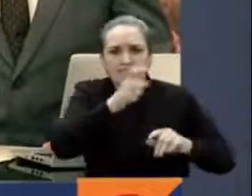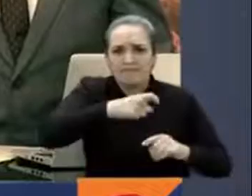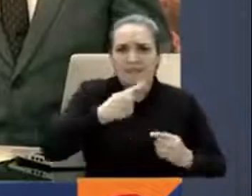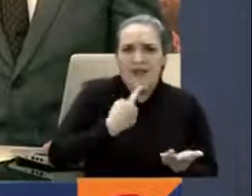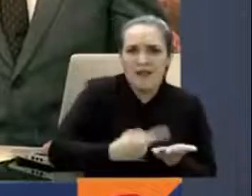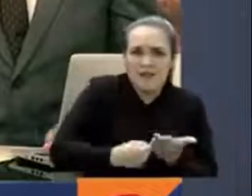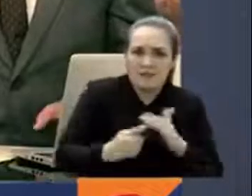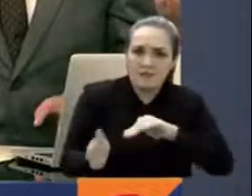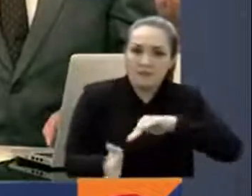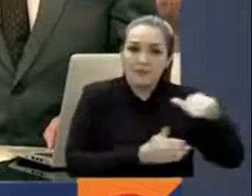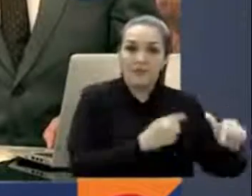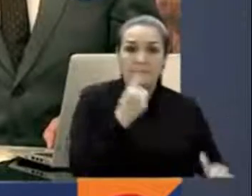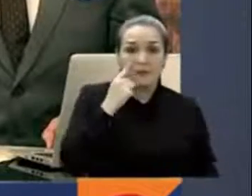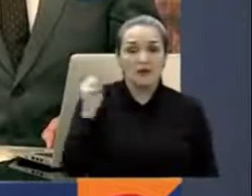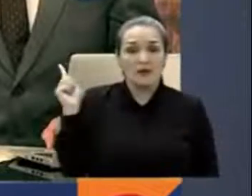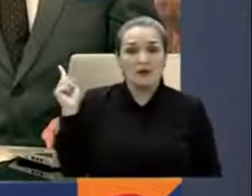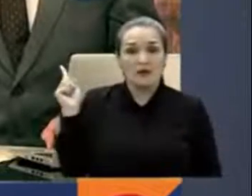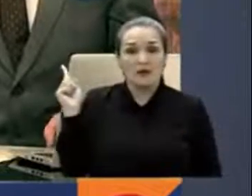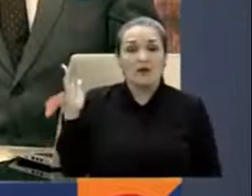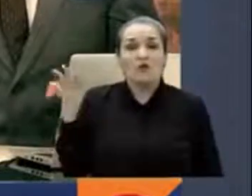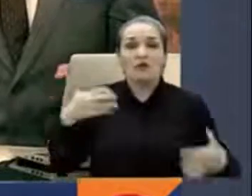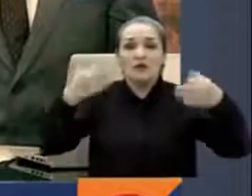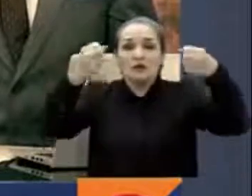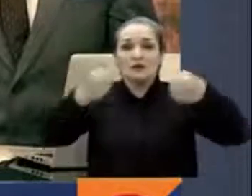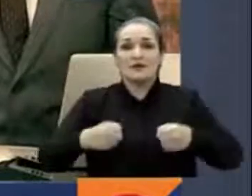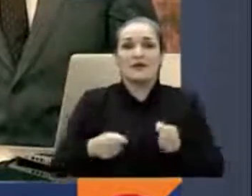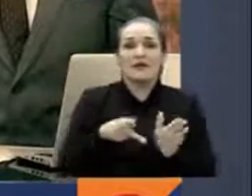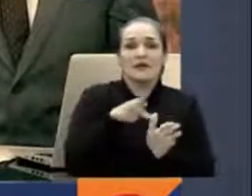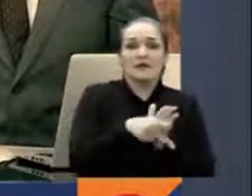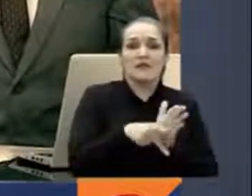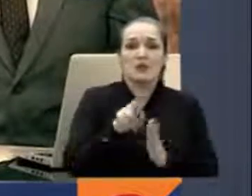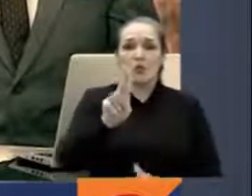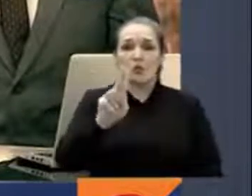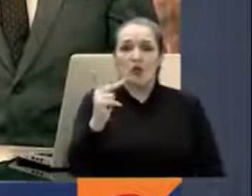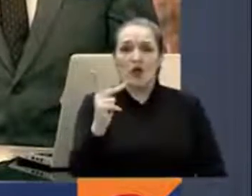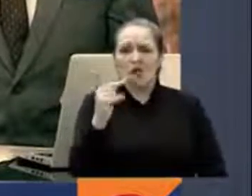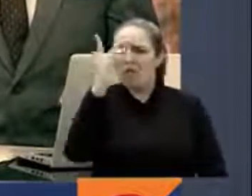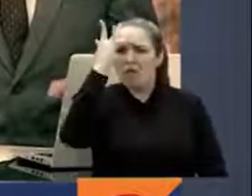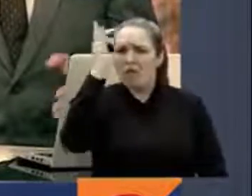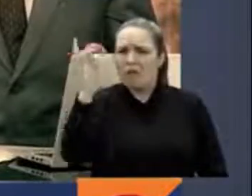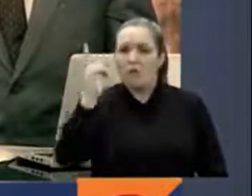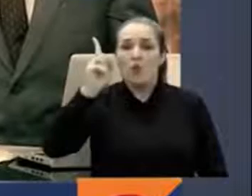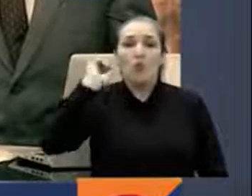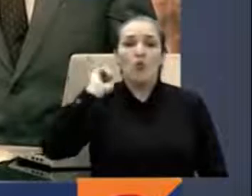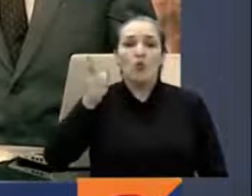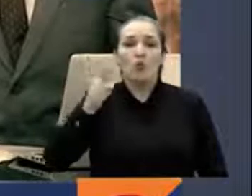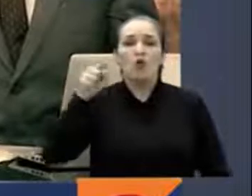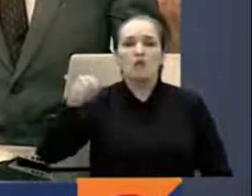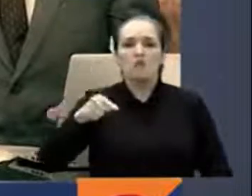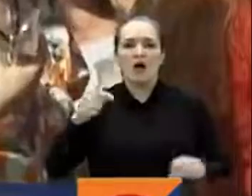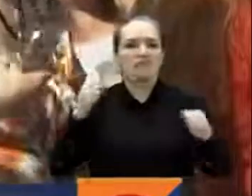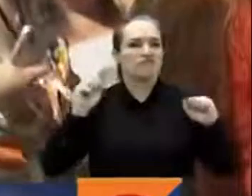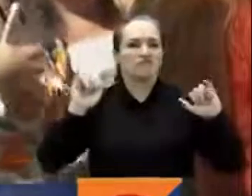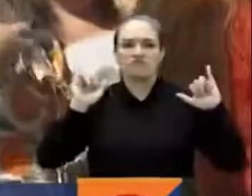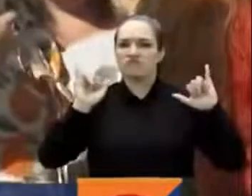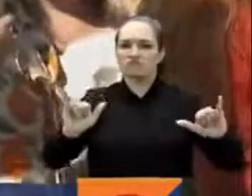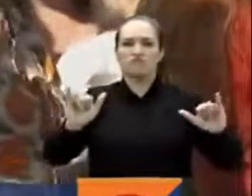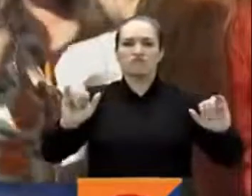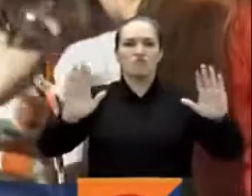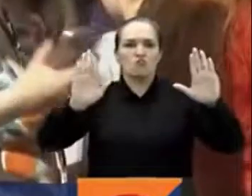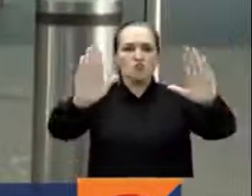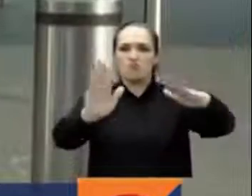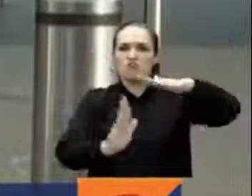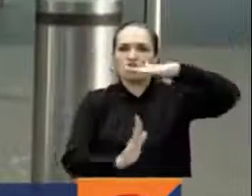estas imágenes porque así lucen las estaciones de trenes del Reino Unido como consecuencia de una de las huelgas ferroviarias más grandes